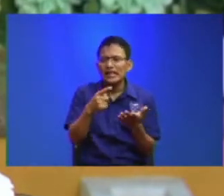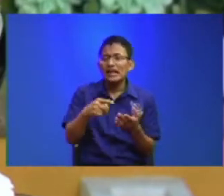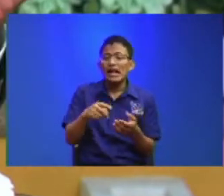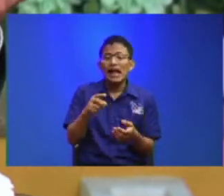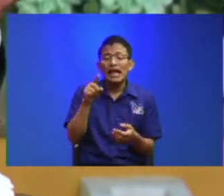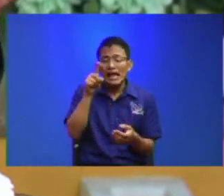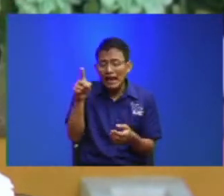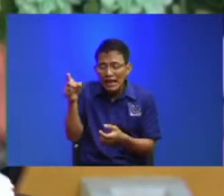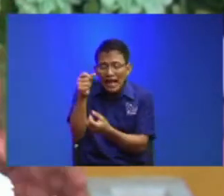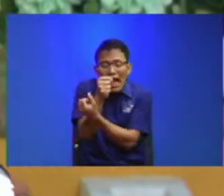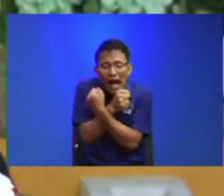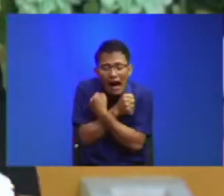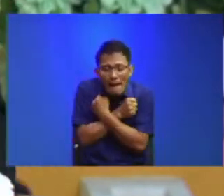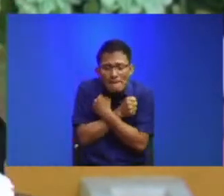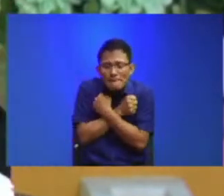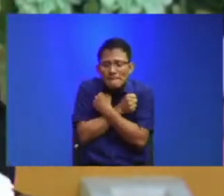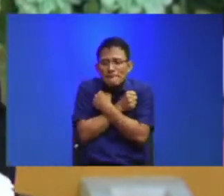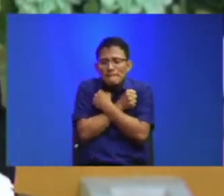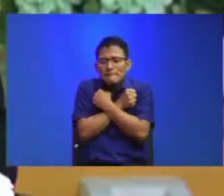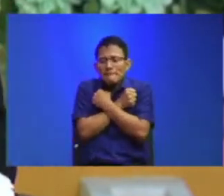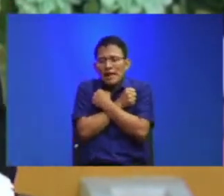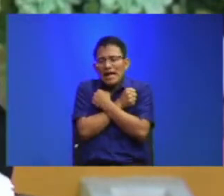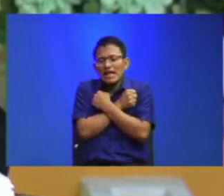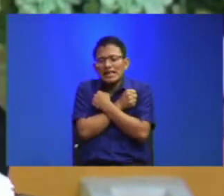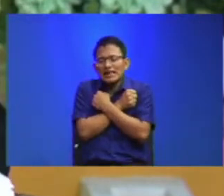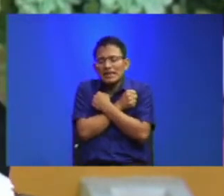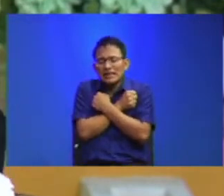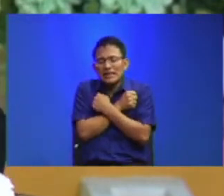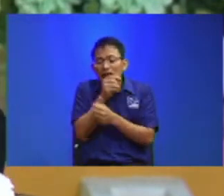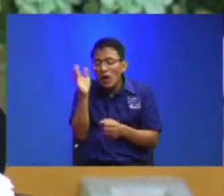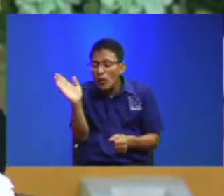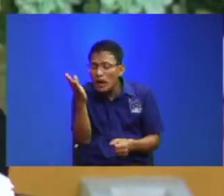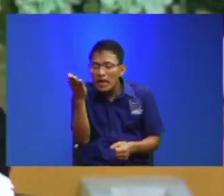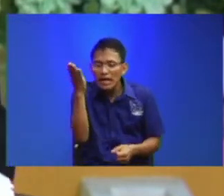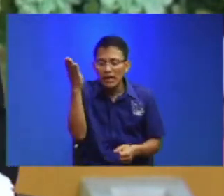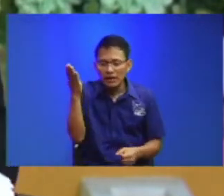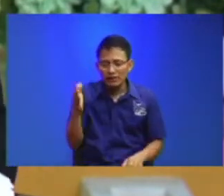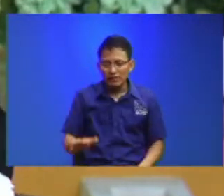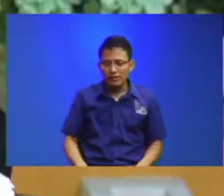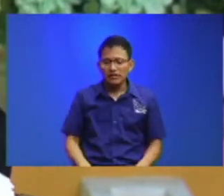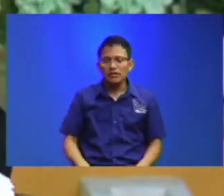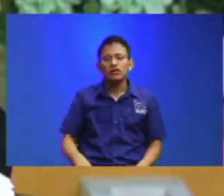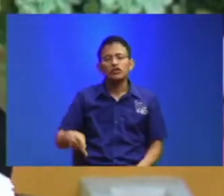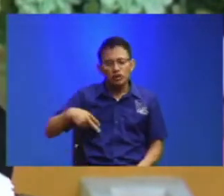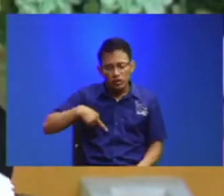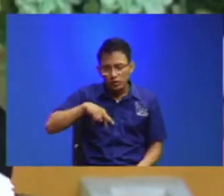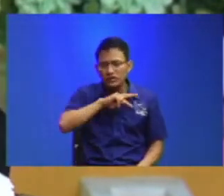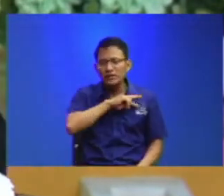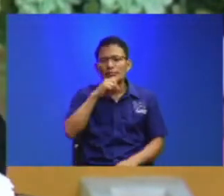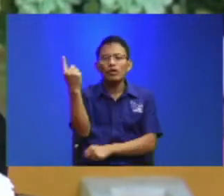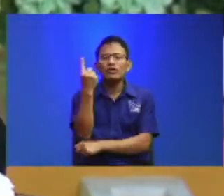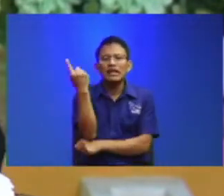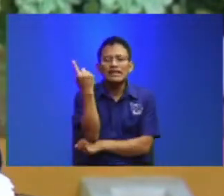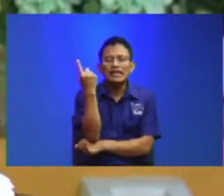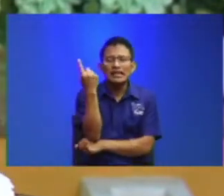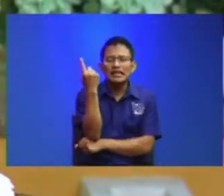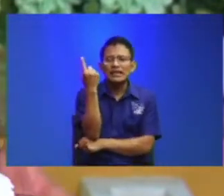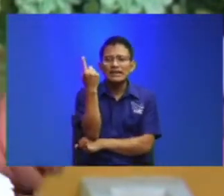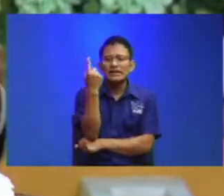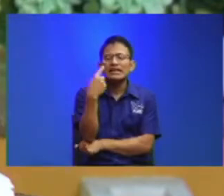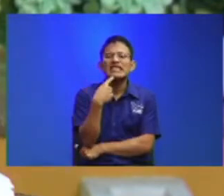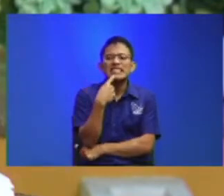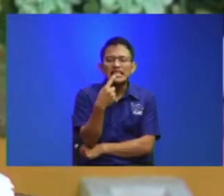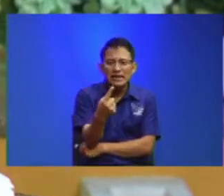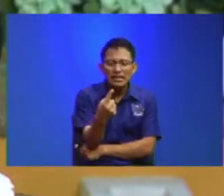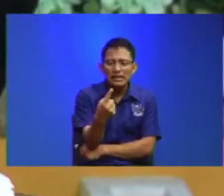Entonces, tal vez esto puede ser confrontativo con algunos, pero tenemos que decirlo. Tenemos que decirlo para